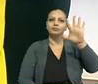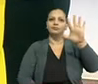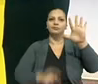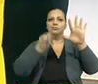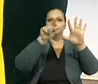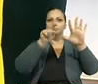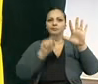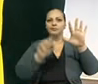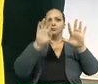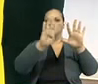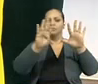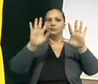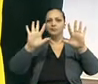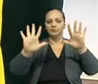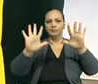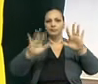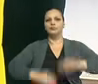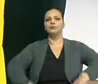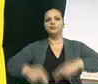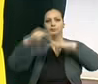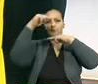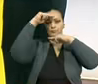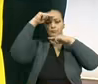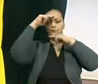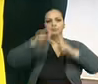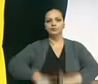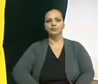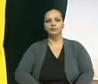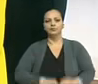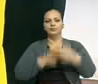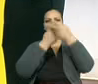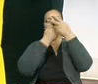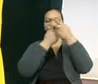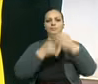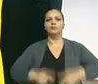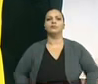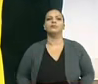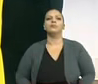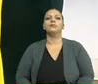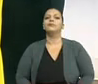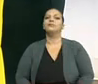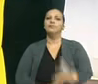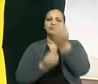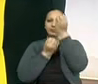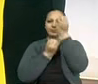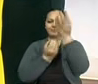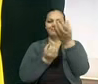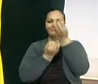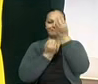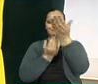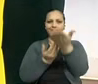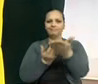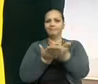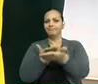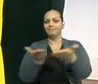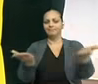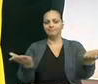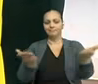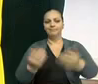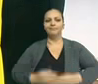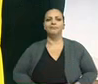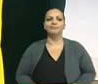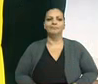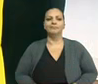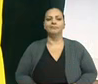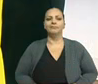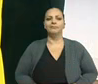día un noticiero más. Un día más de labores, un día más de información para ustedes y por ustedes. Aquí